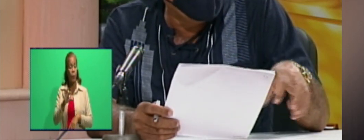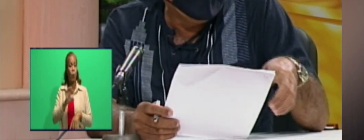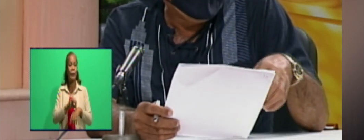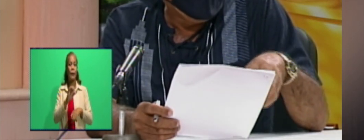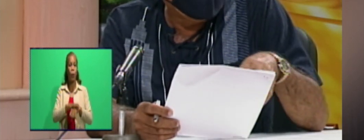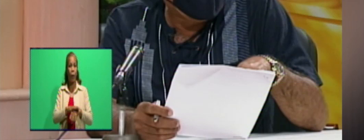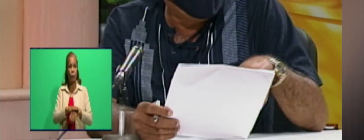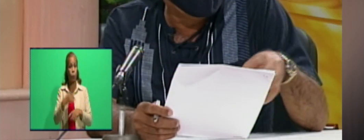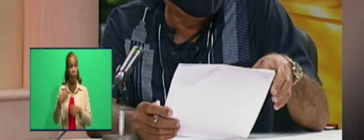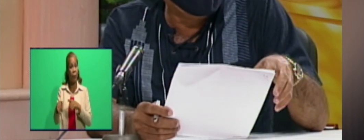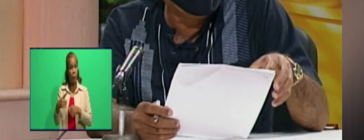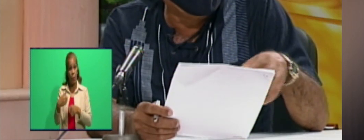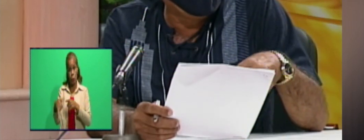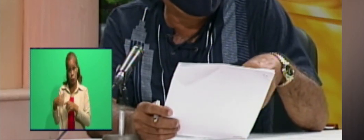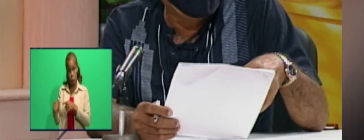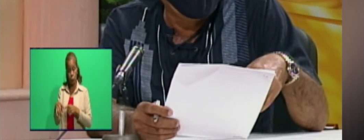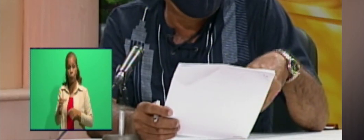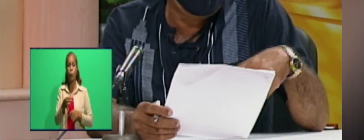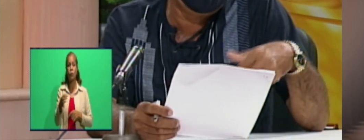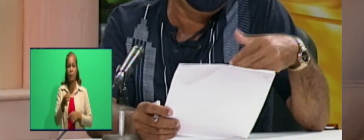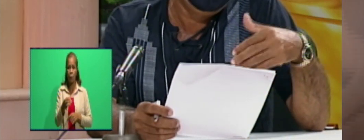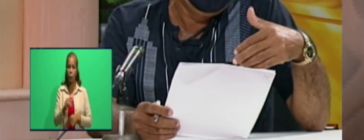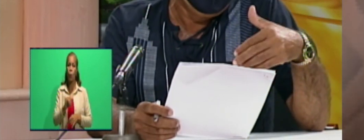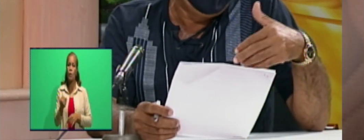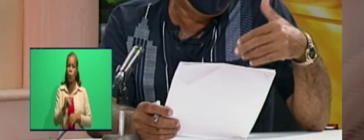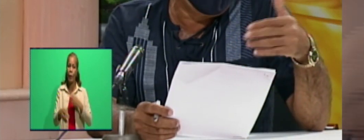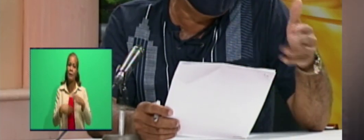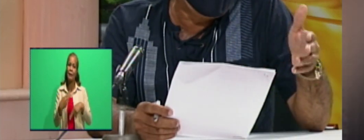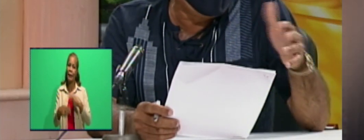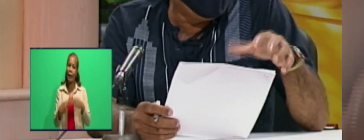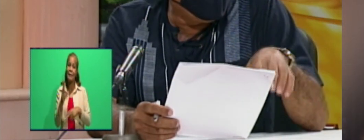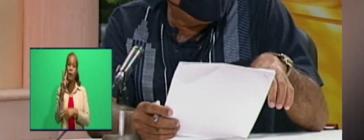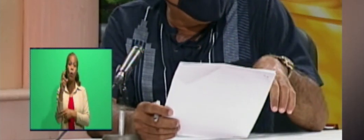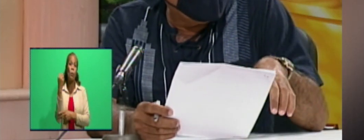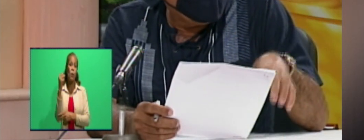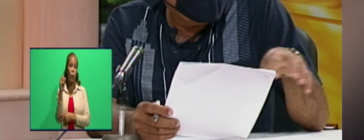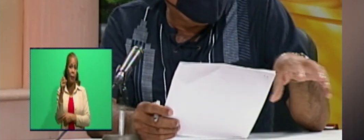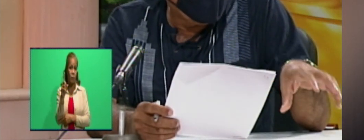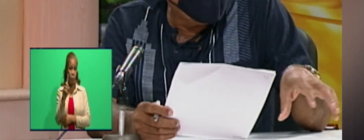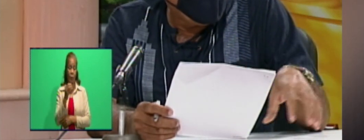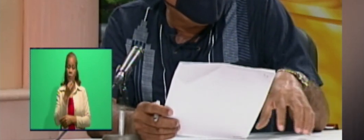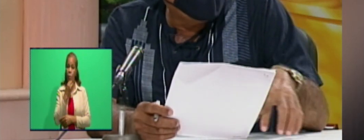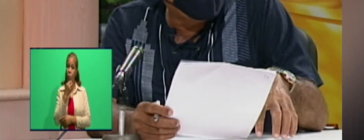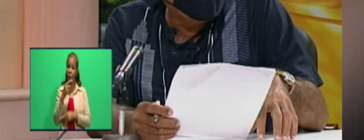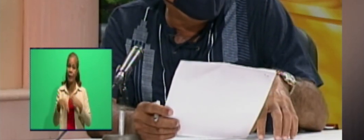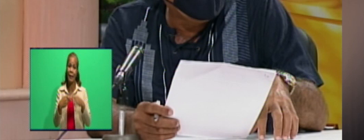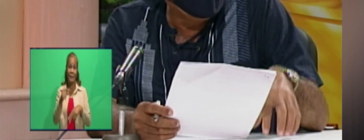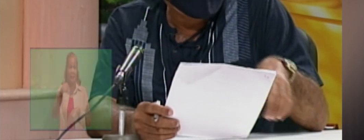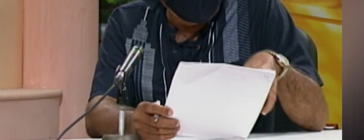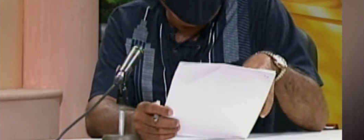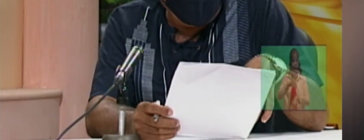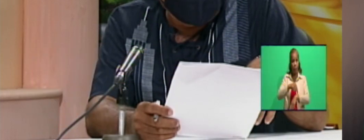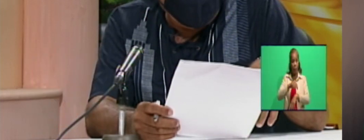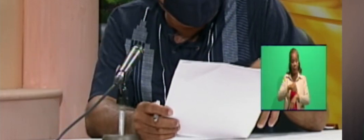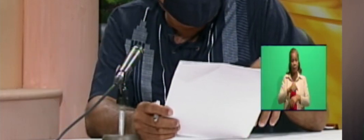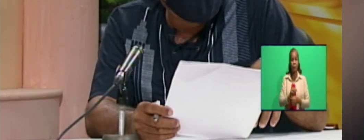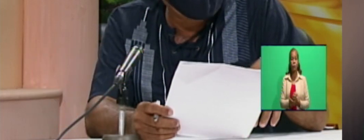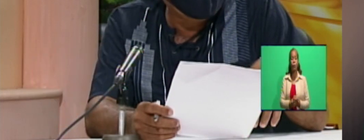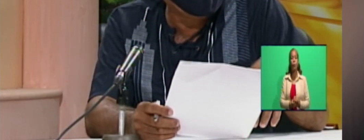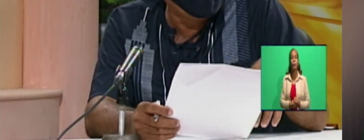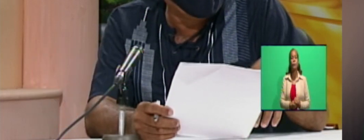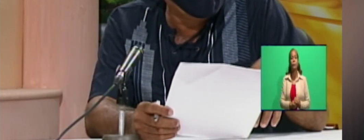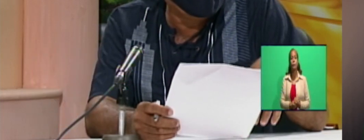municipios están presentes de una manera mayoritaria o de mayor o menor medida, pero están